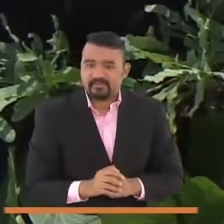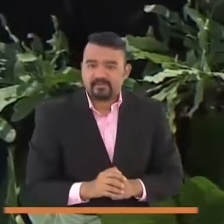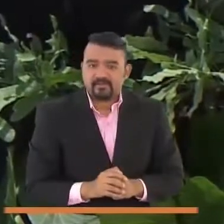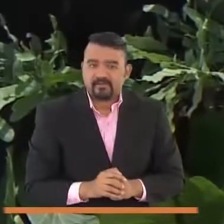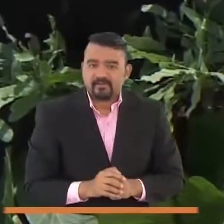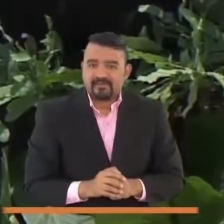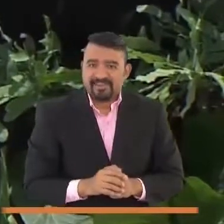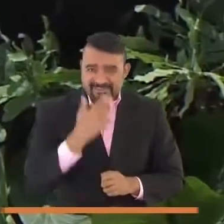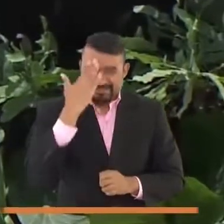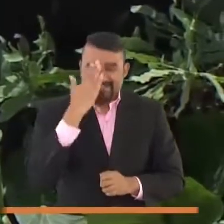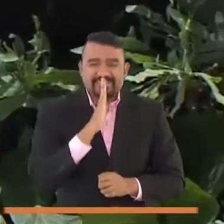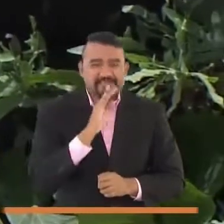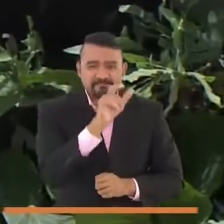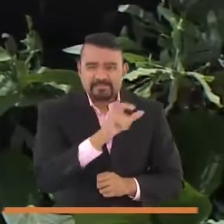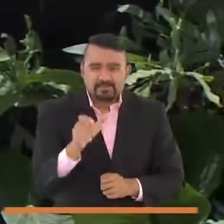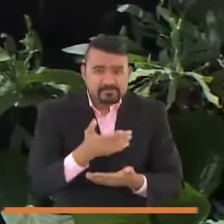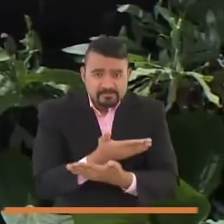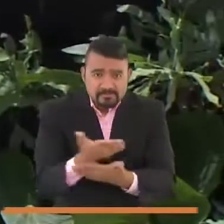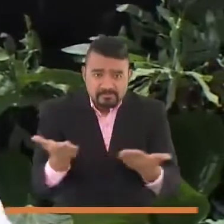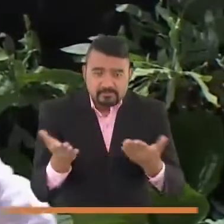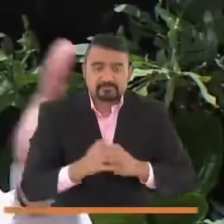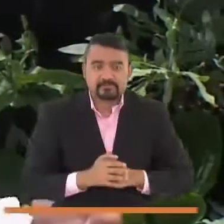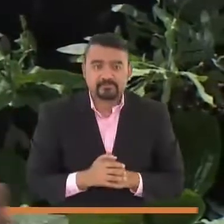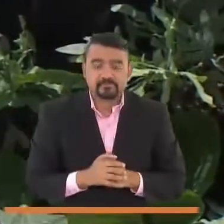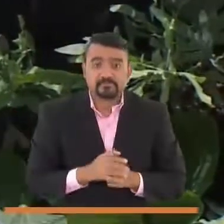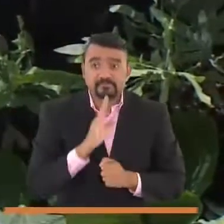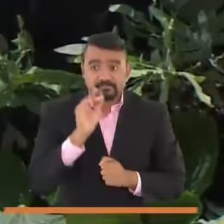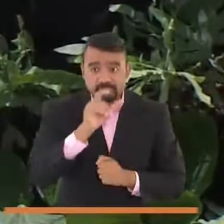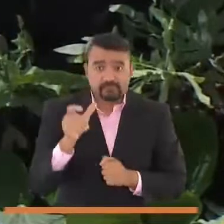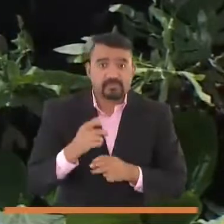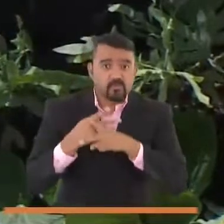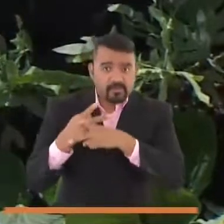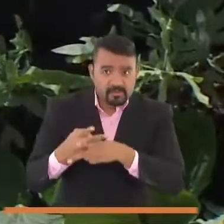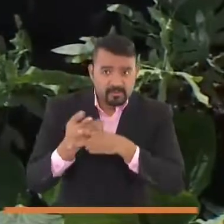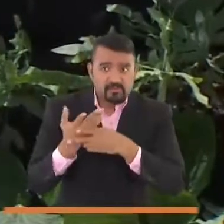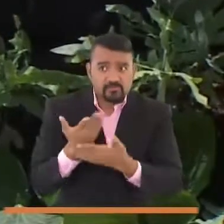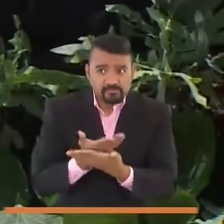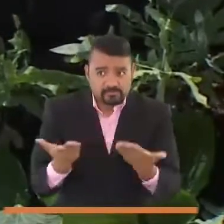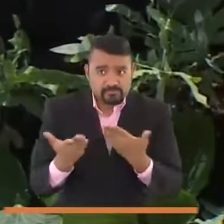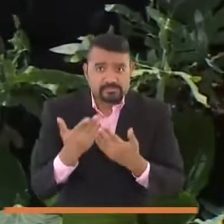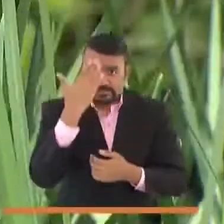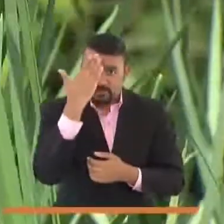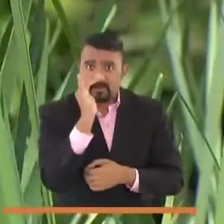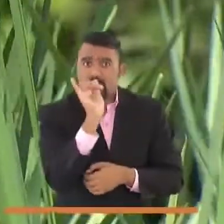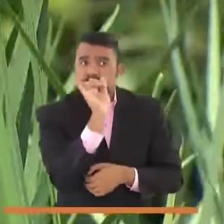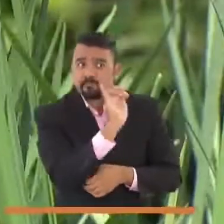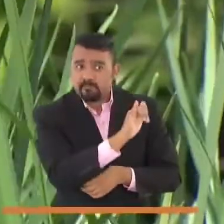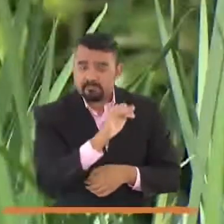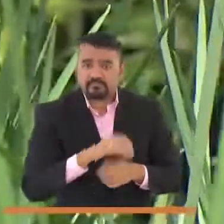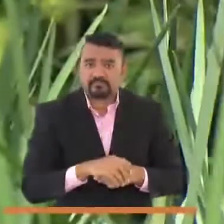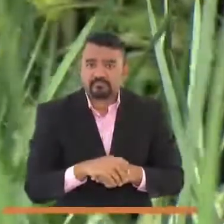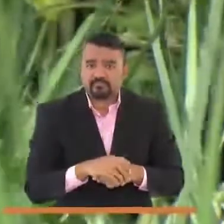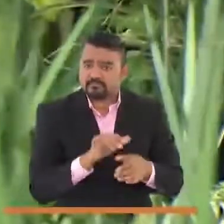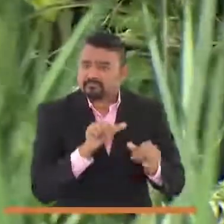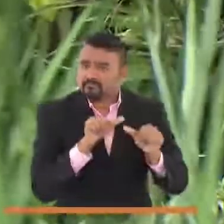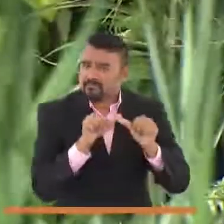el cariño ciudadano, el cariño de la comunidad, más el cuidado de los funcionarios, ayudará a que este muro verde